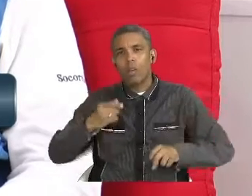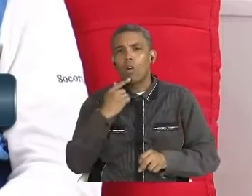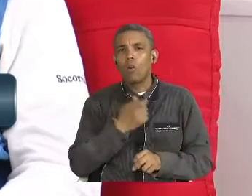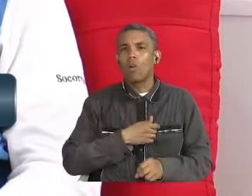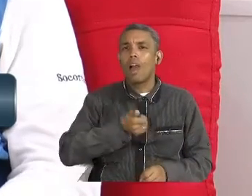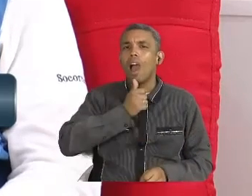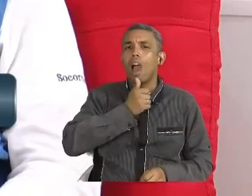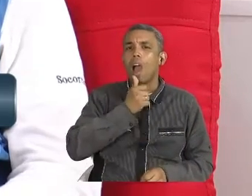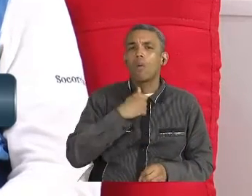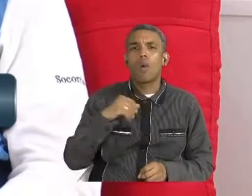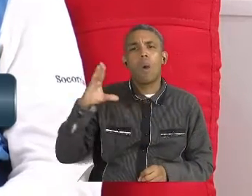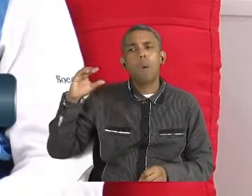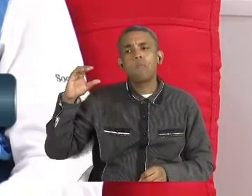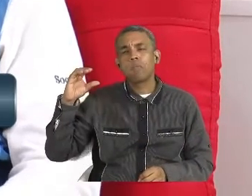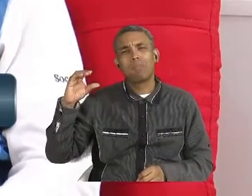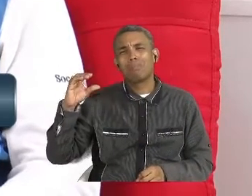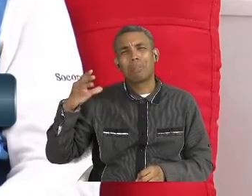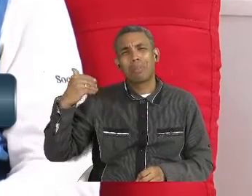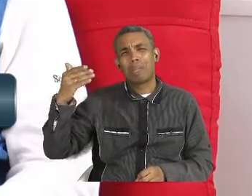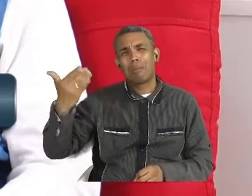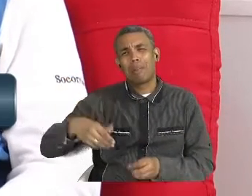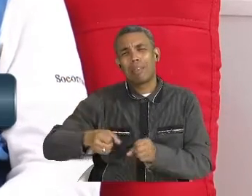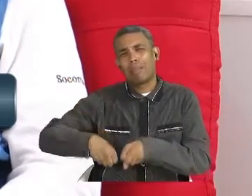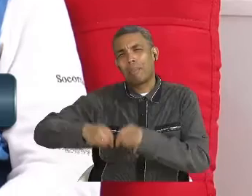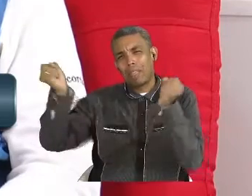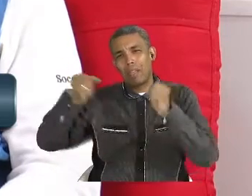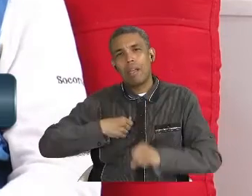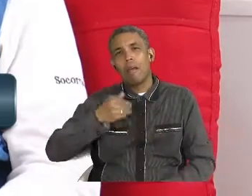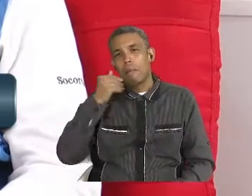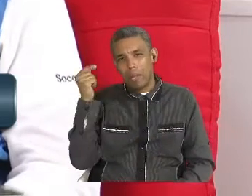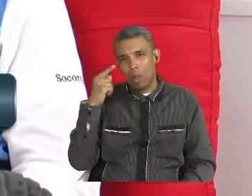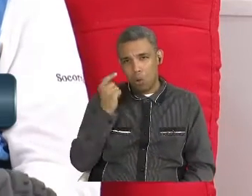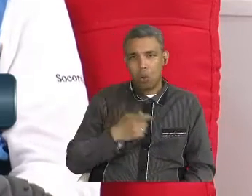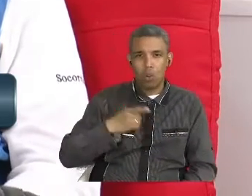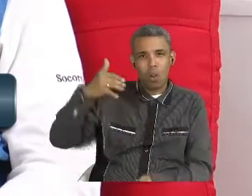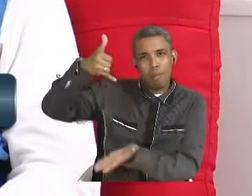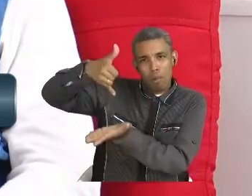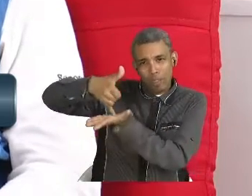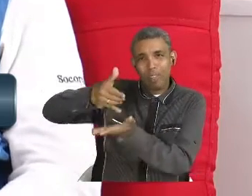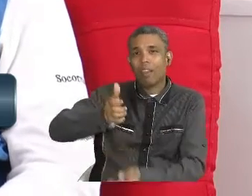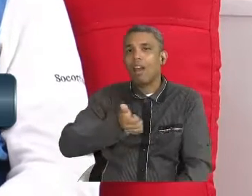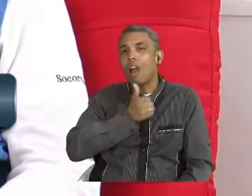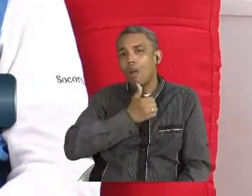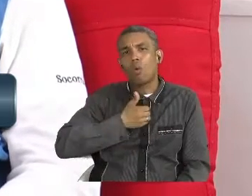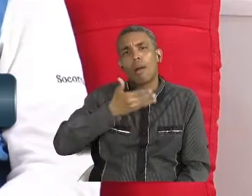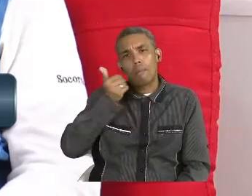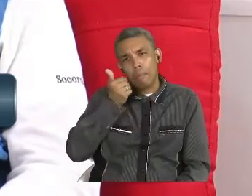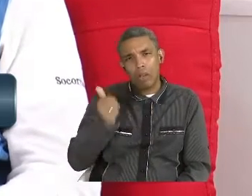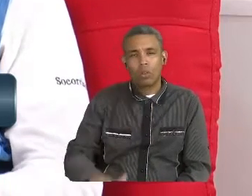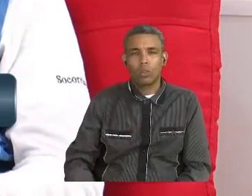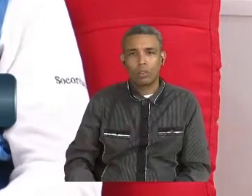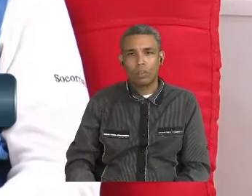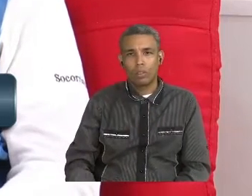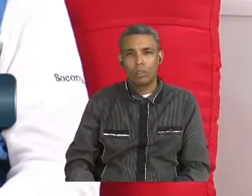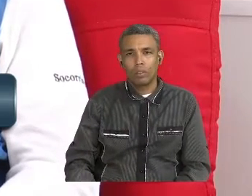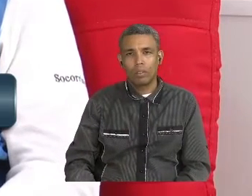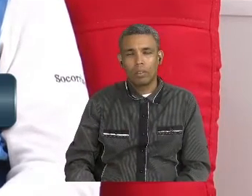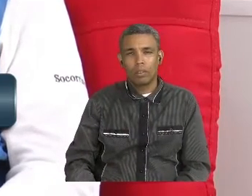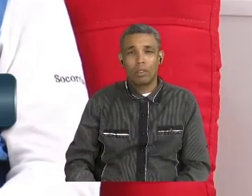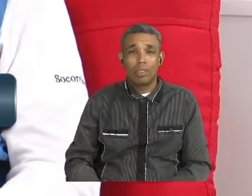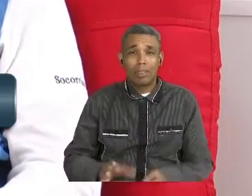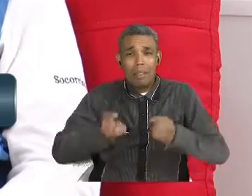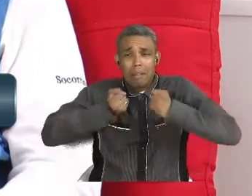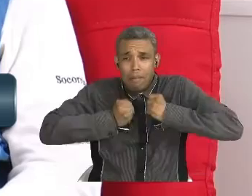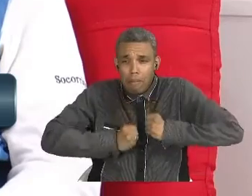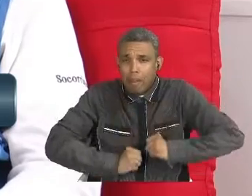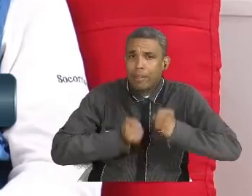bolsa, eso no llega, se daña por el camino. Entonces es importante que nos lleven esas recomendaciones, porque es triste saber de que hagamos tantos esfuerzos entre